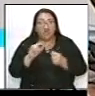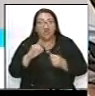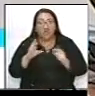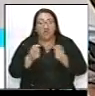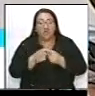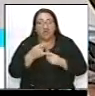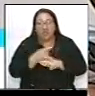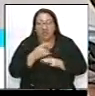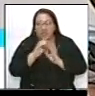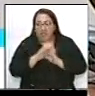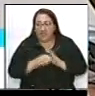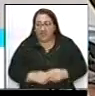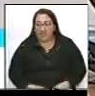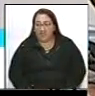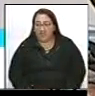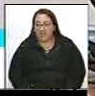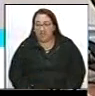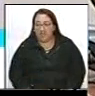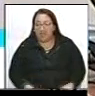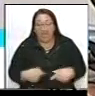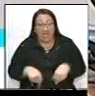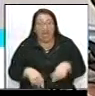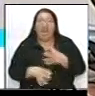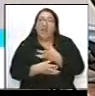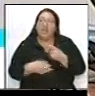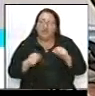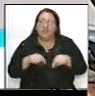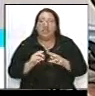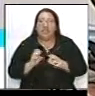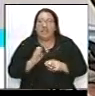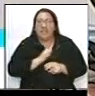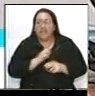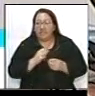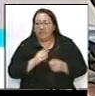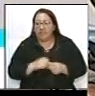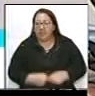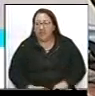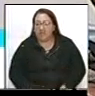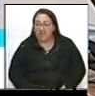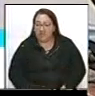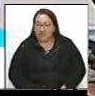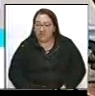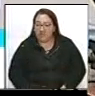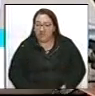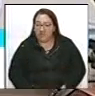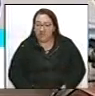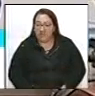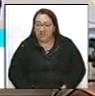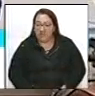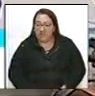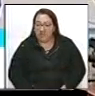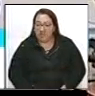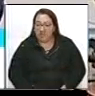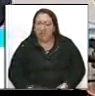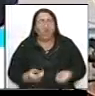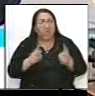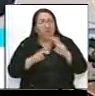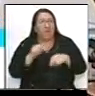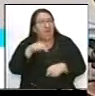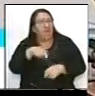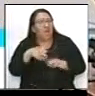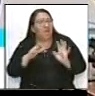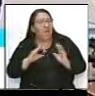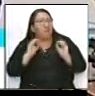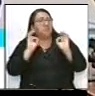de Acusaciones Constitucionales, hay que absolverlo también en Ética. ¿Y por qué lo vamos a evaluar acá si estamos hablando de